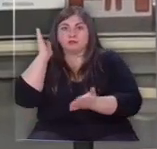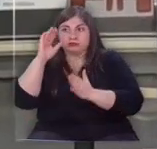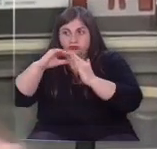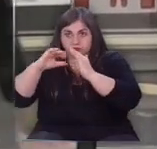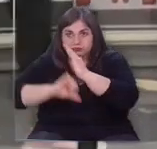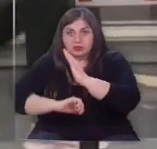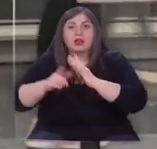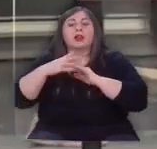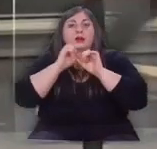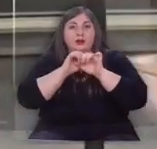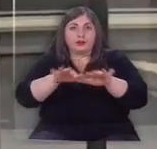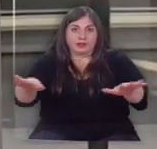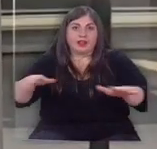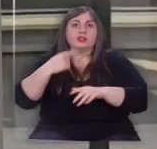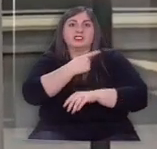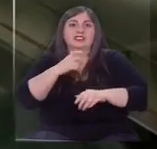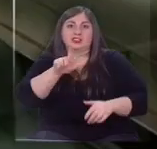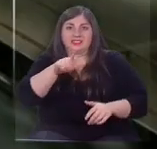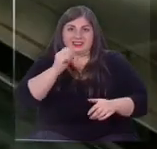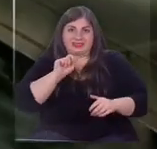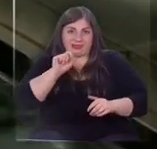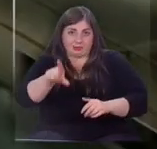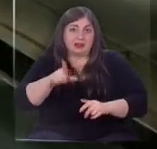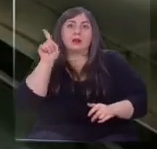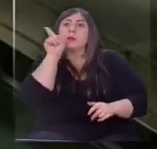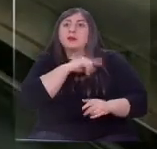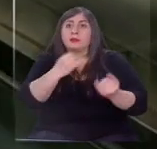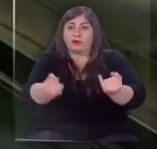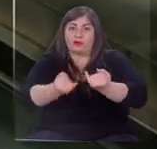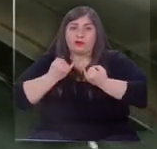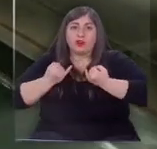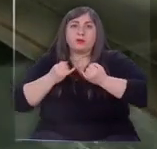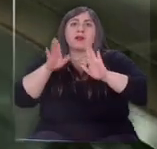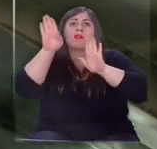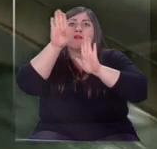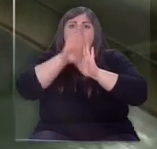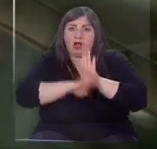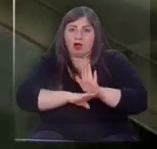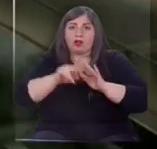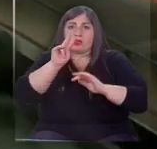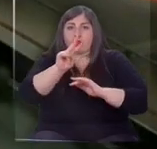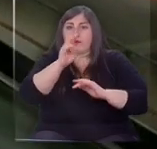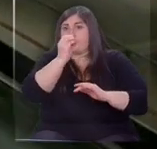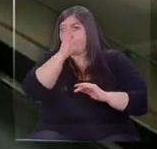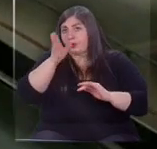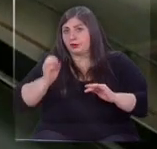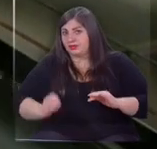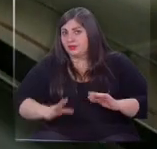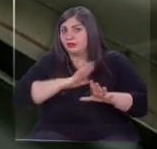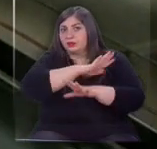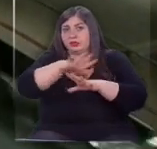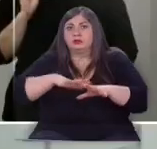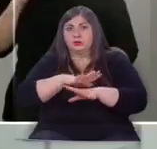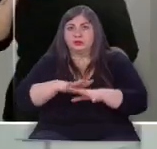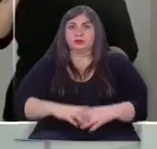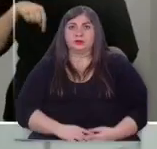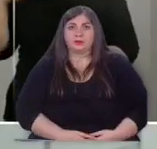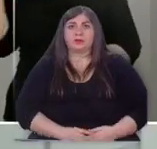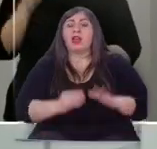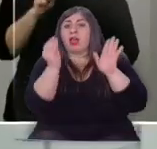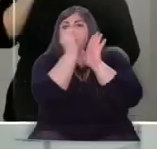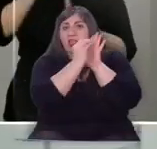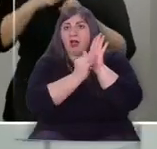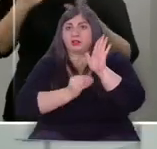ya bordean los 170.000, aunque el último informe arrojó una disminución diaria de un 2% de casos. Los datos que